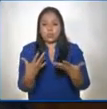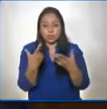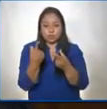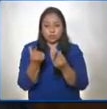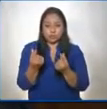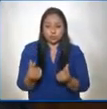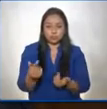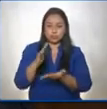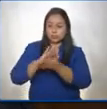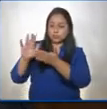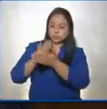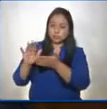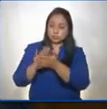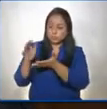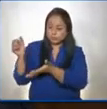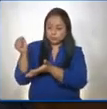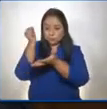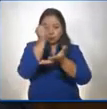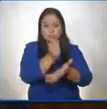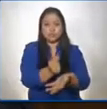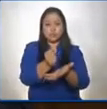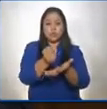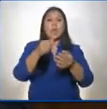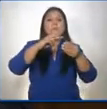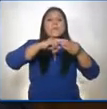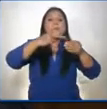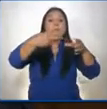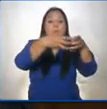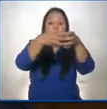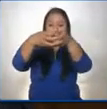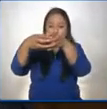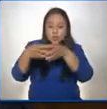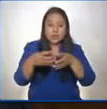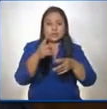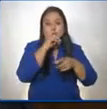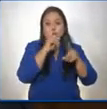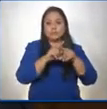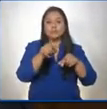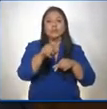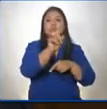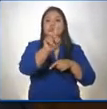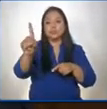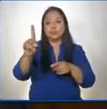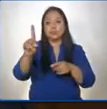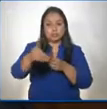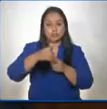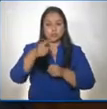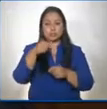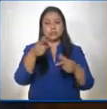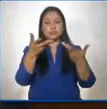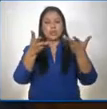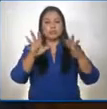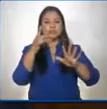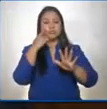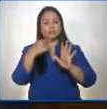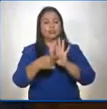inversión pública por región y por departamento, los cuales están previstos en el proyecto de presupuesto presentado para